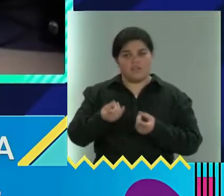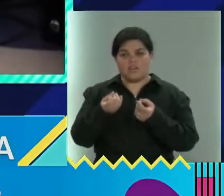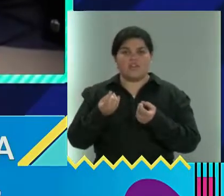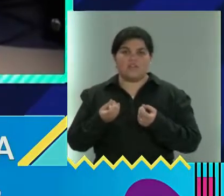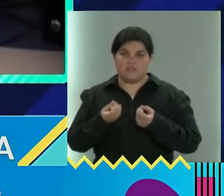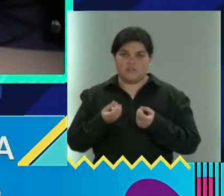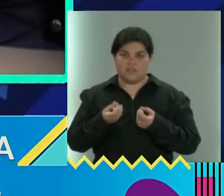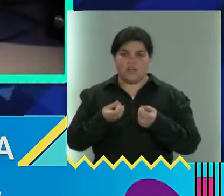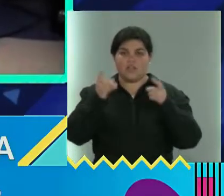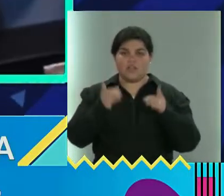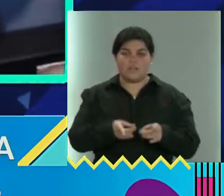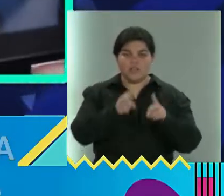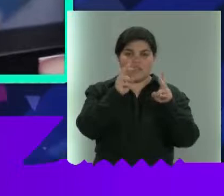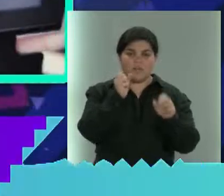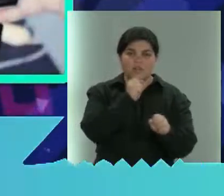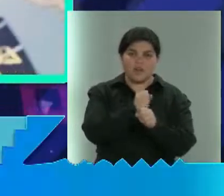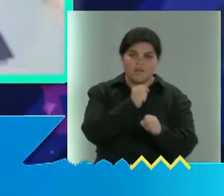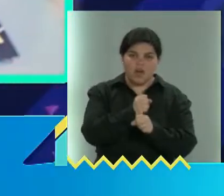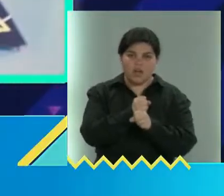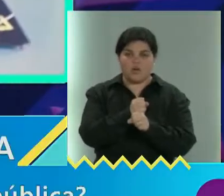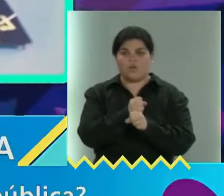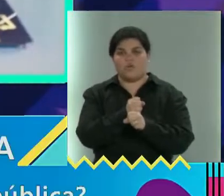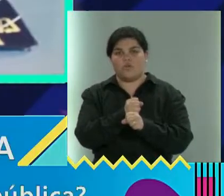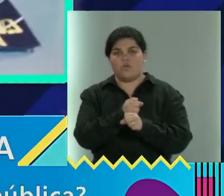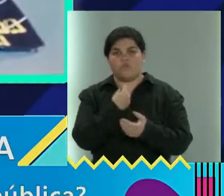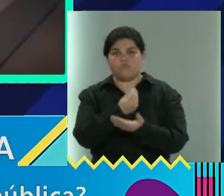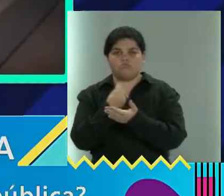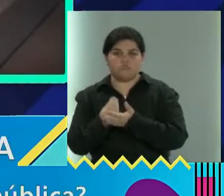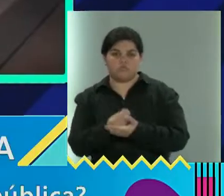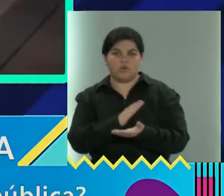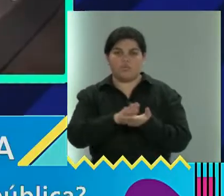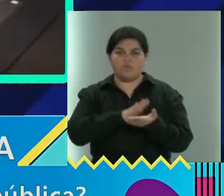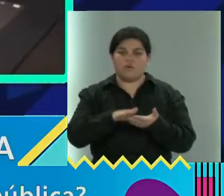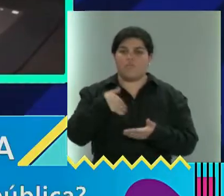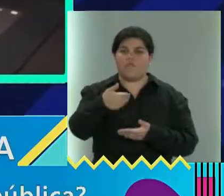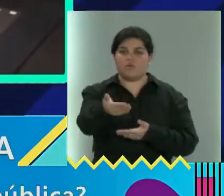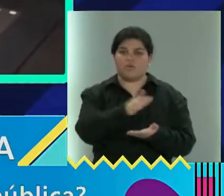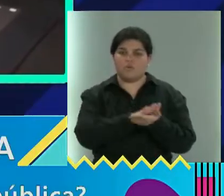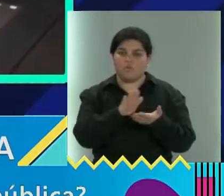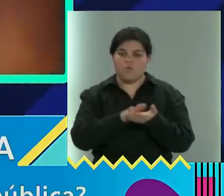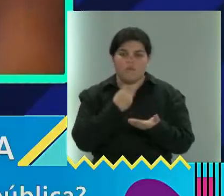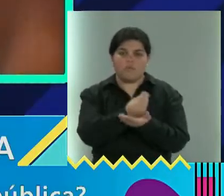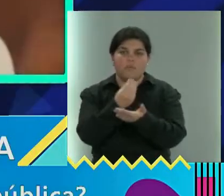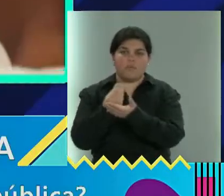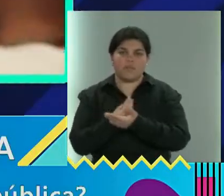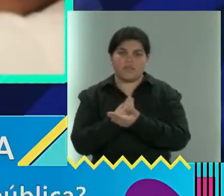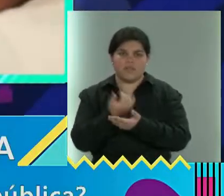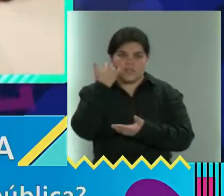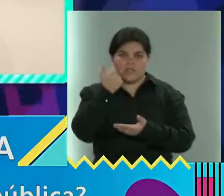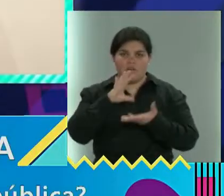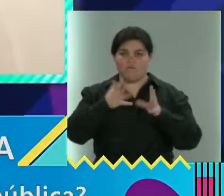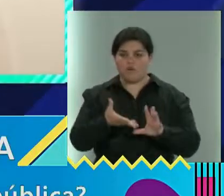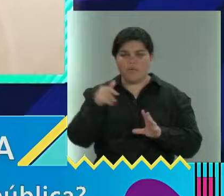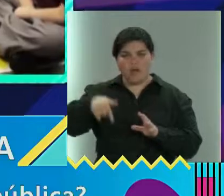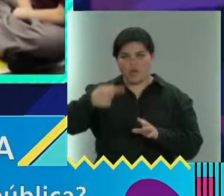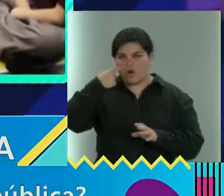trabajo o de empleo, también hablamos de nuevas formas de trabajo que se van a presentar en un futuro y que ya se está hablando de estas formas de